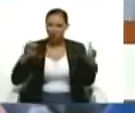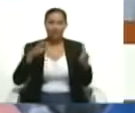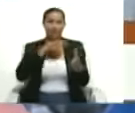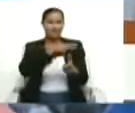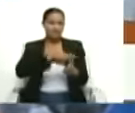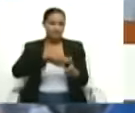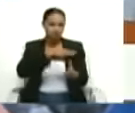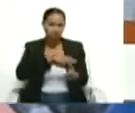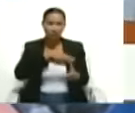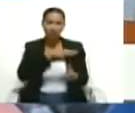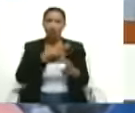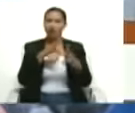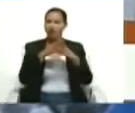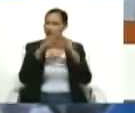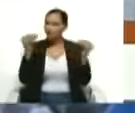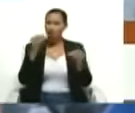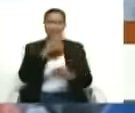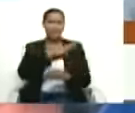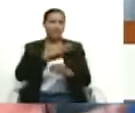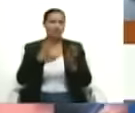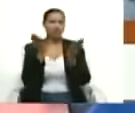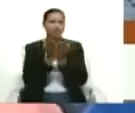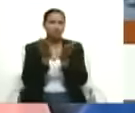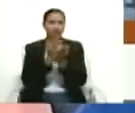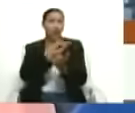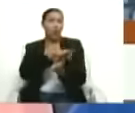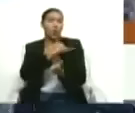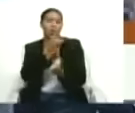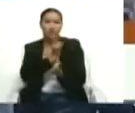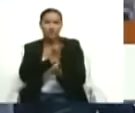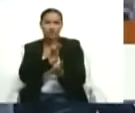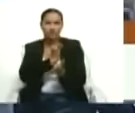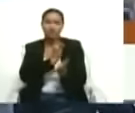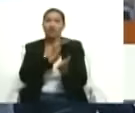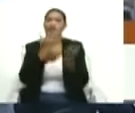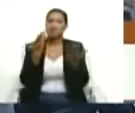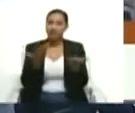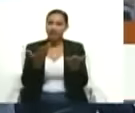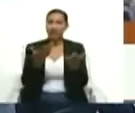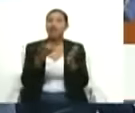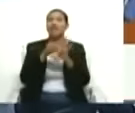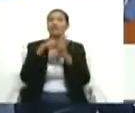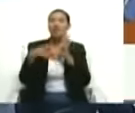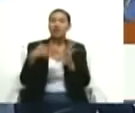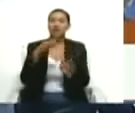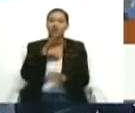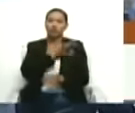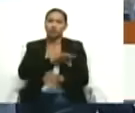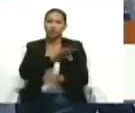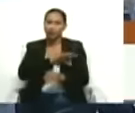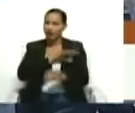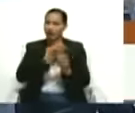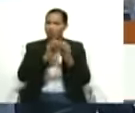Robinson, Rivas, Sucre, universalizar los derechos sociales para el pueblo